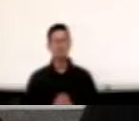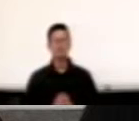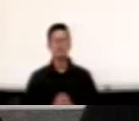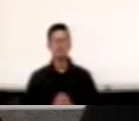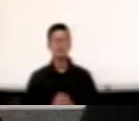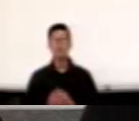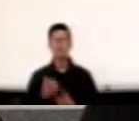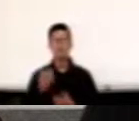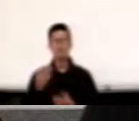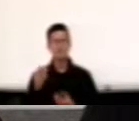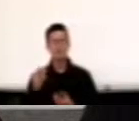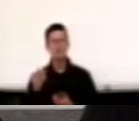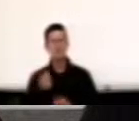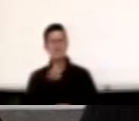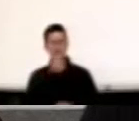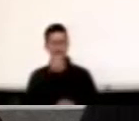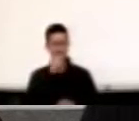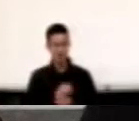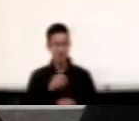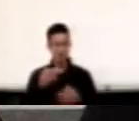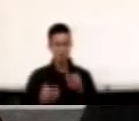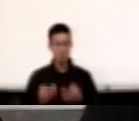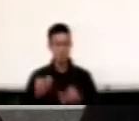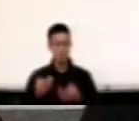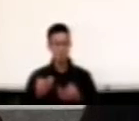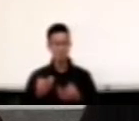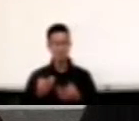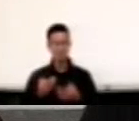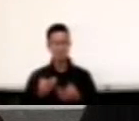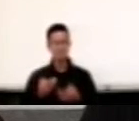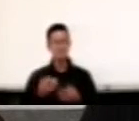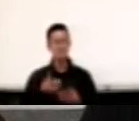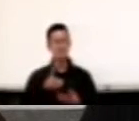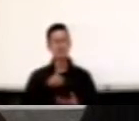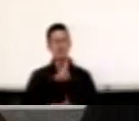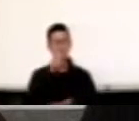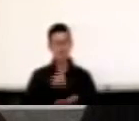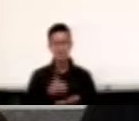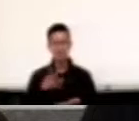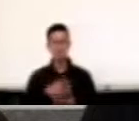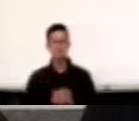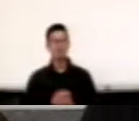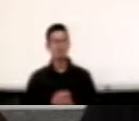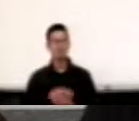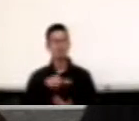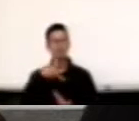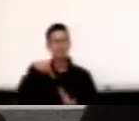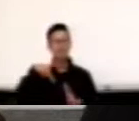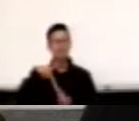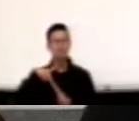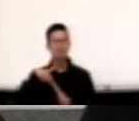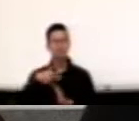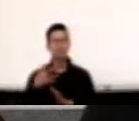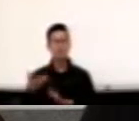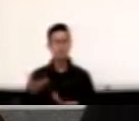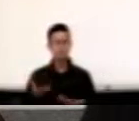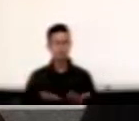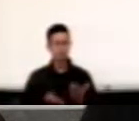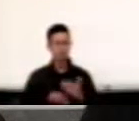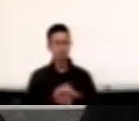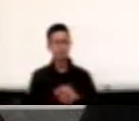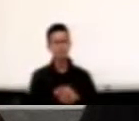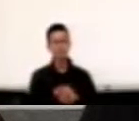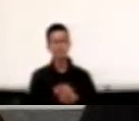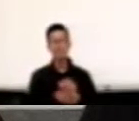Obtuvo la categoría de Secretaría de Tribunal de Circuito y de Juzgado de Distrito, a la que accedió a través del curso básico de formación y preparación de los secretarios del